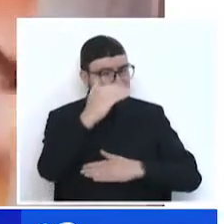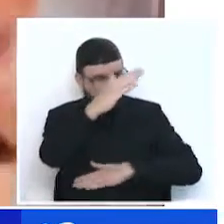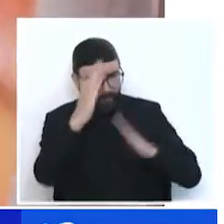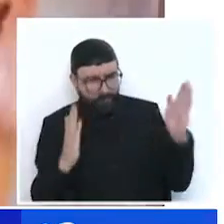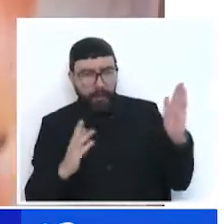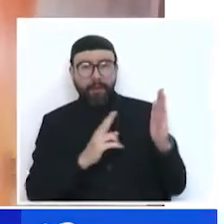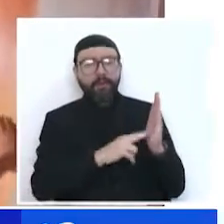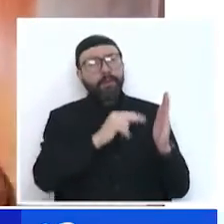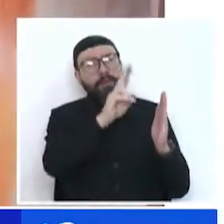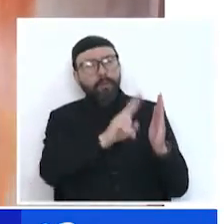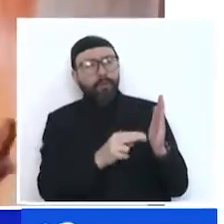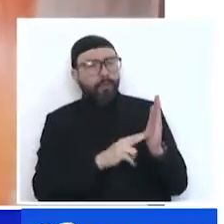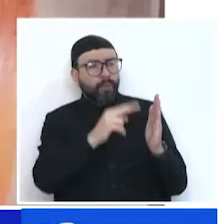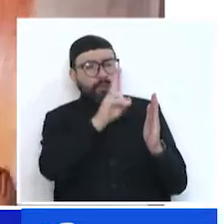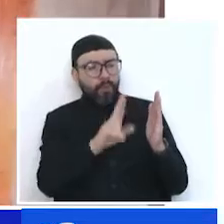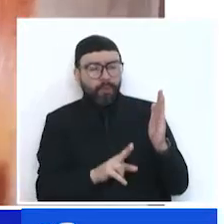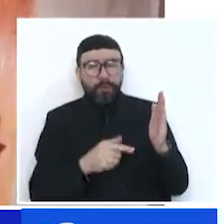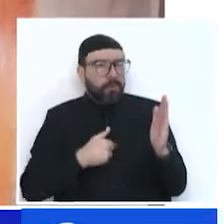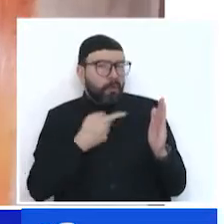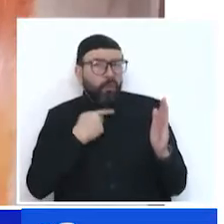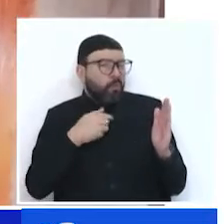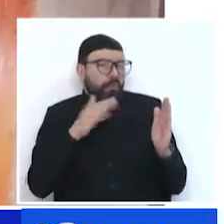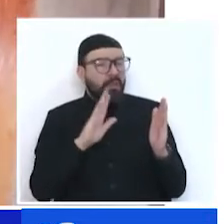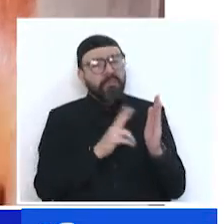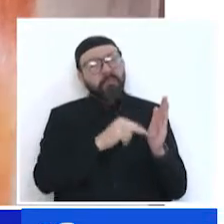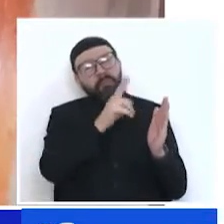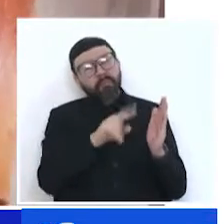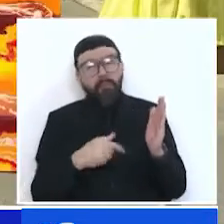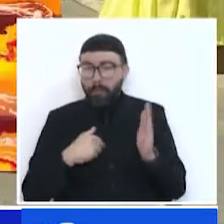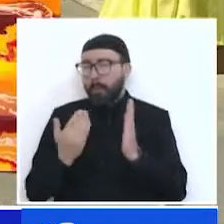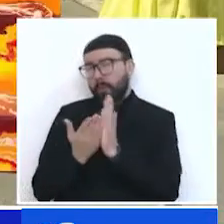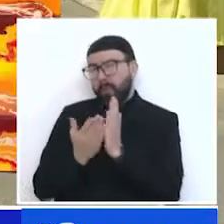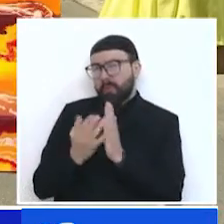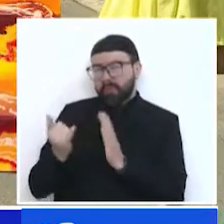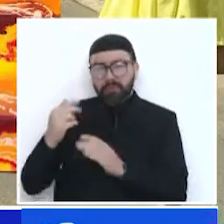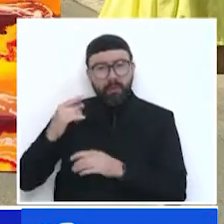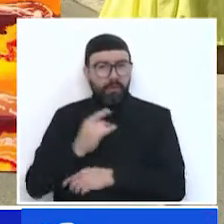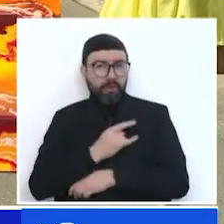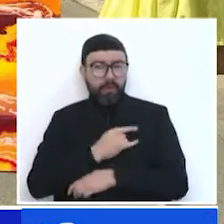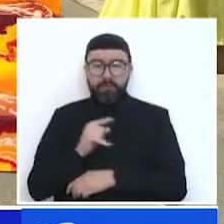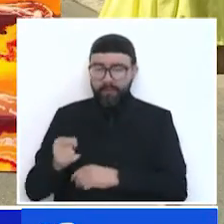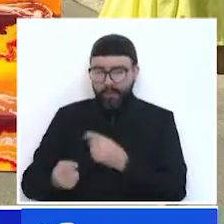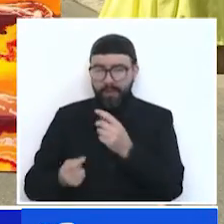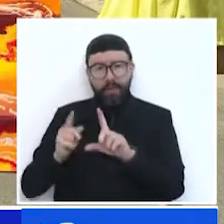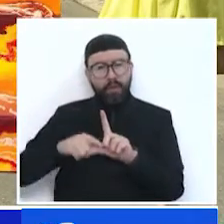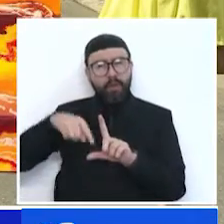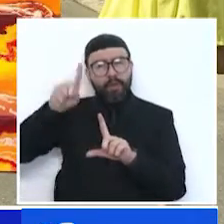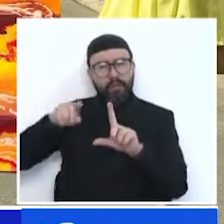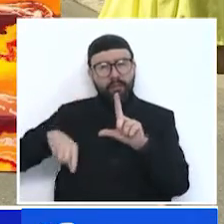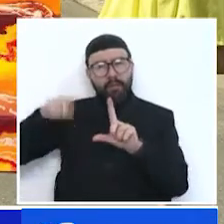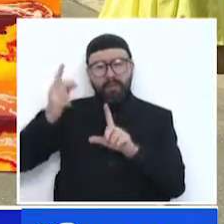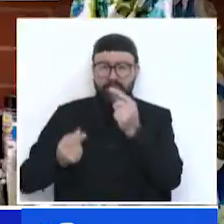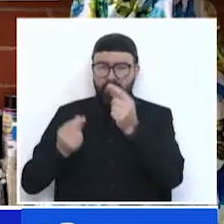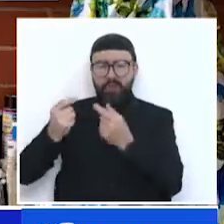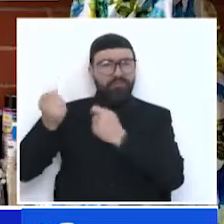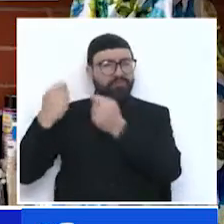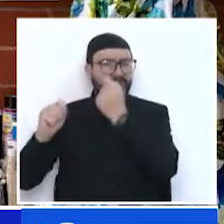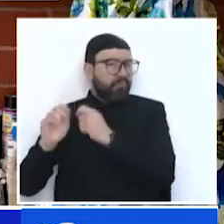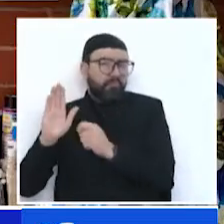había tomado de una manera tan profesional. Estudié mi carrera, soy economista, especialista en gerencia de mercado y ventas, y siempre